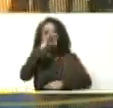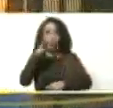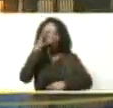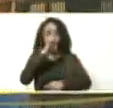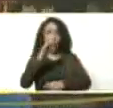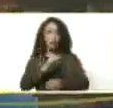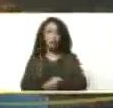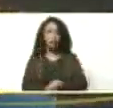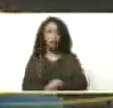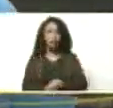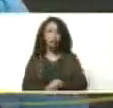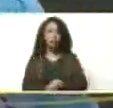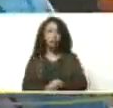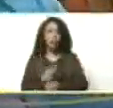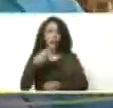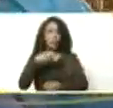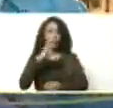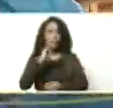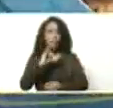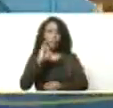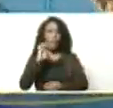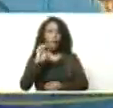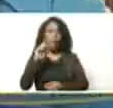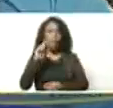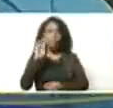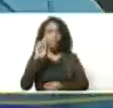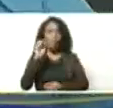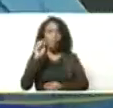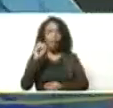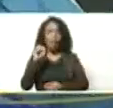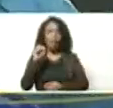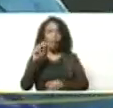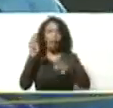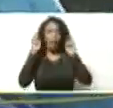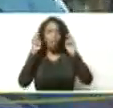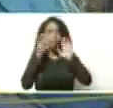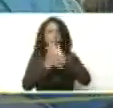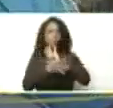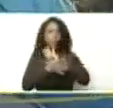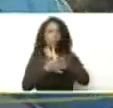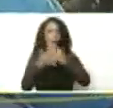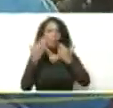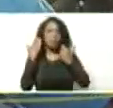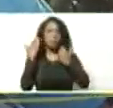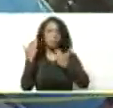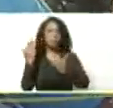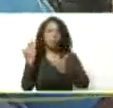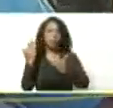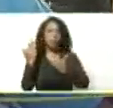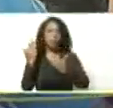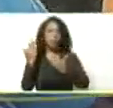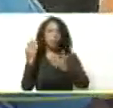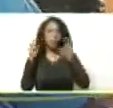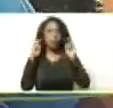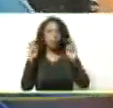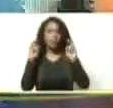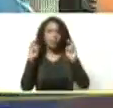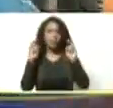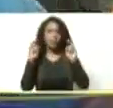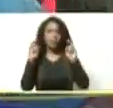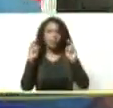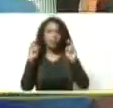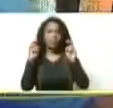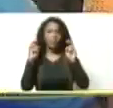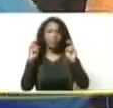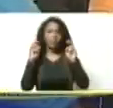side piétrain y duro para todo el tema prolifera y todo el tema de la macro la